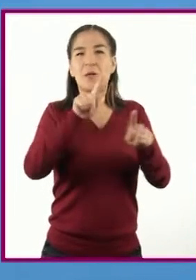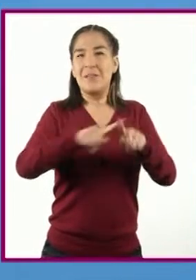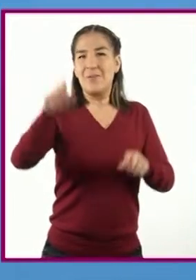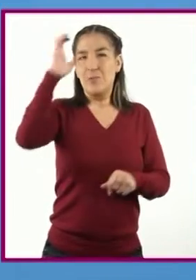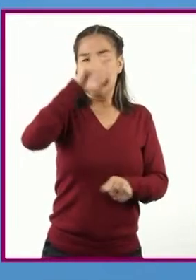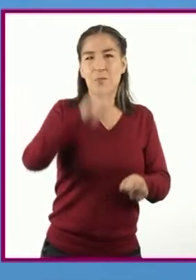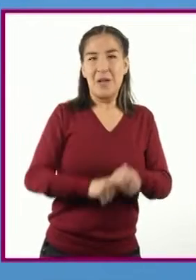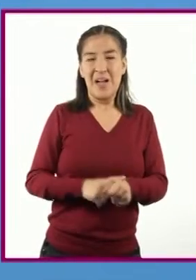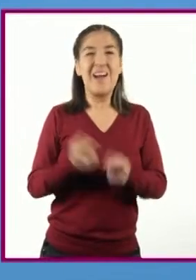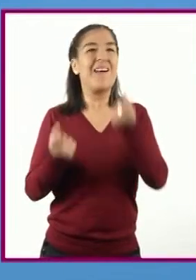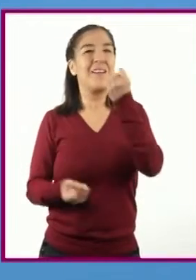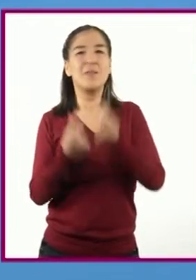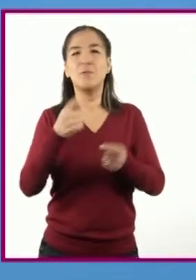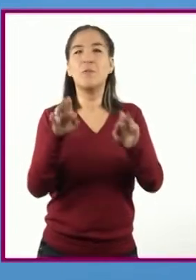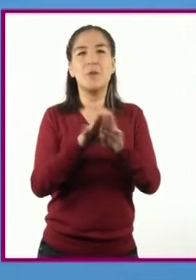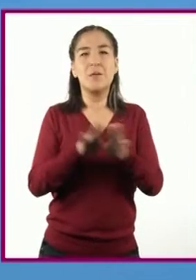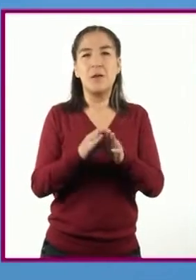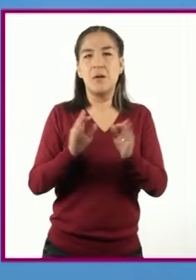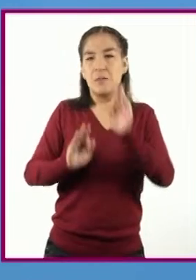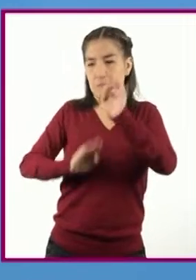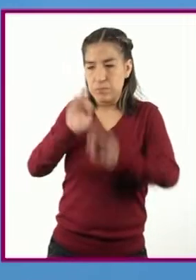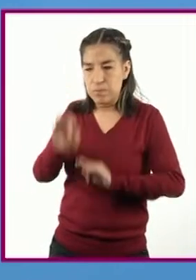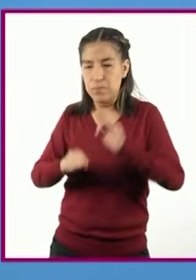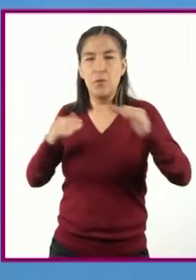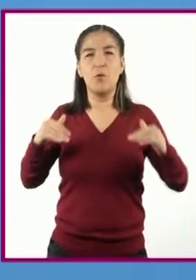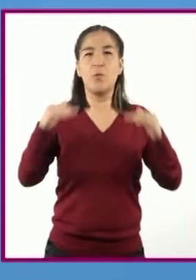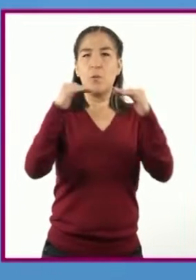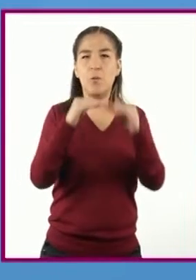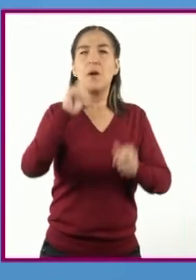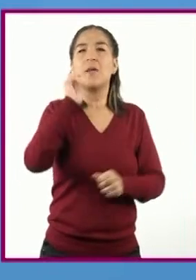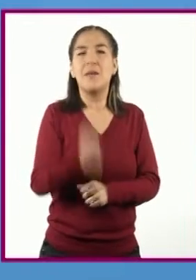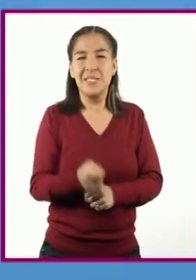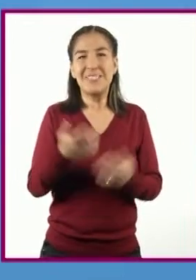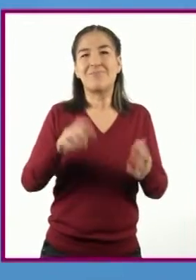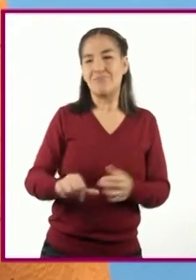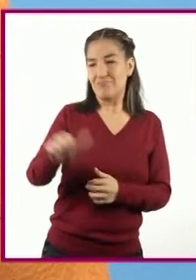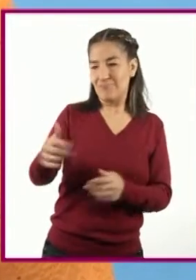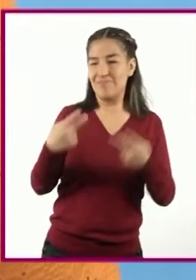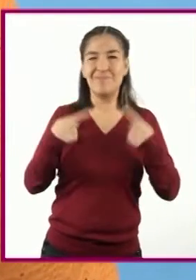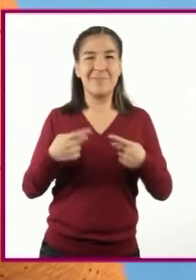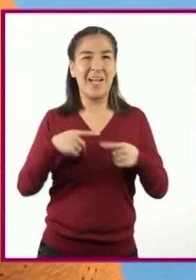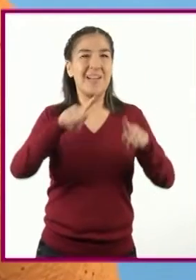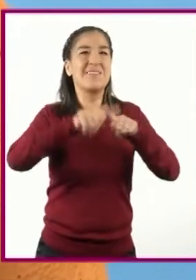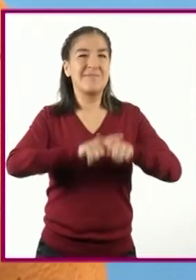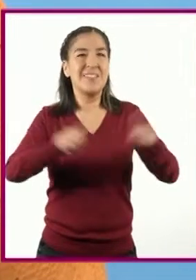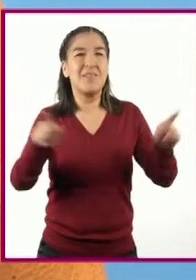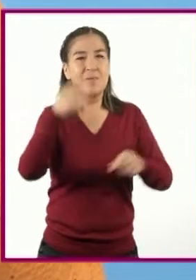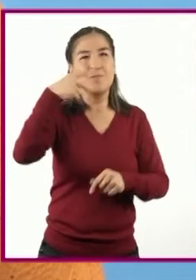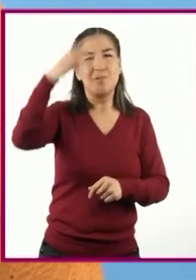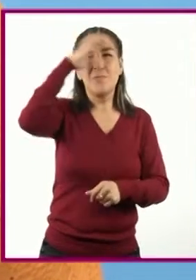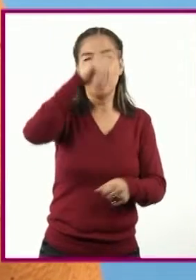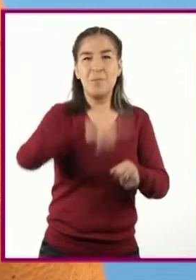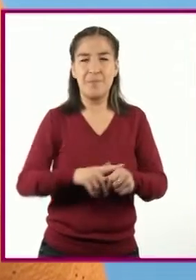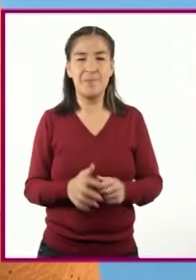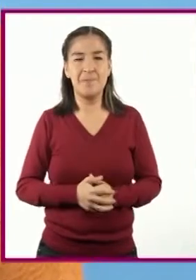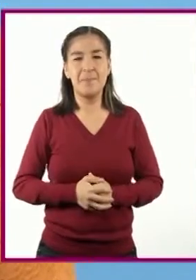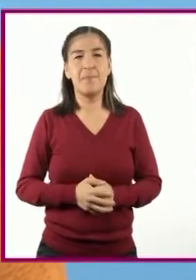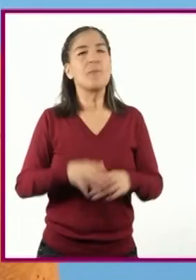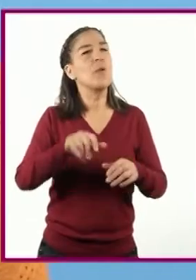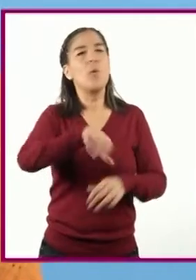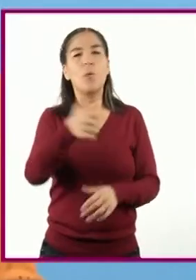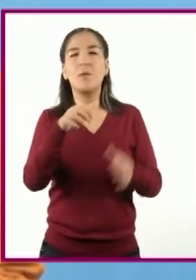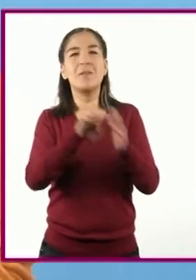y hay quienes no tratan con igualdad a los que son diferentes. Otro ejemplo muy común es